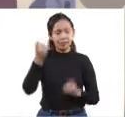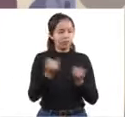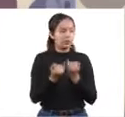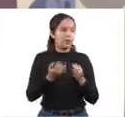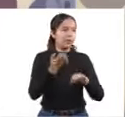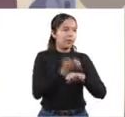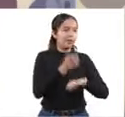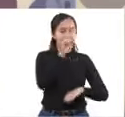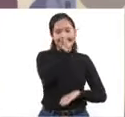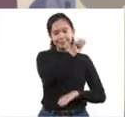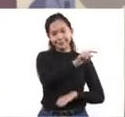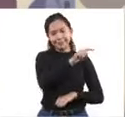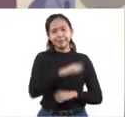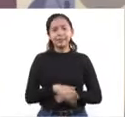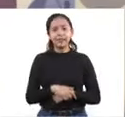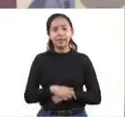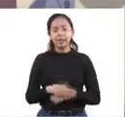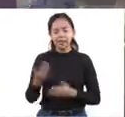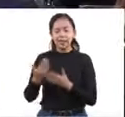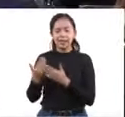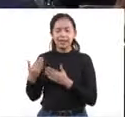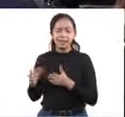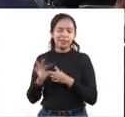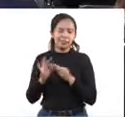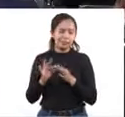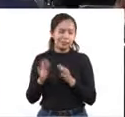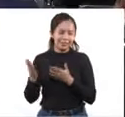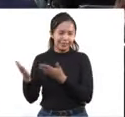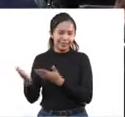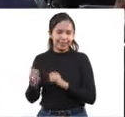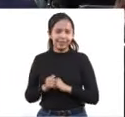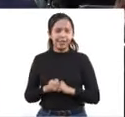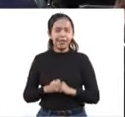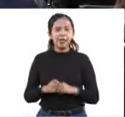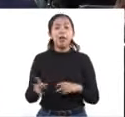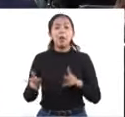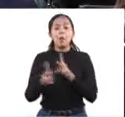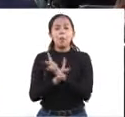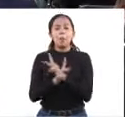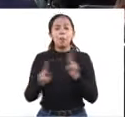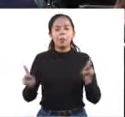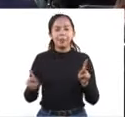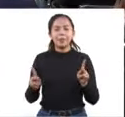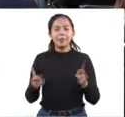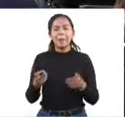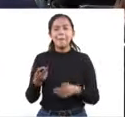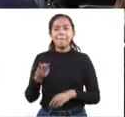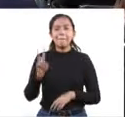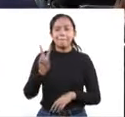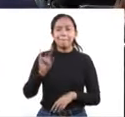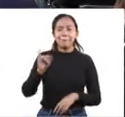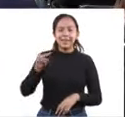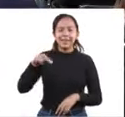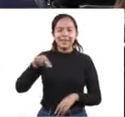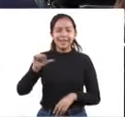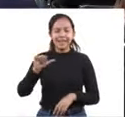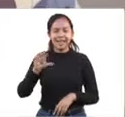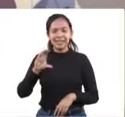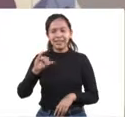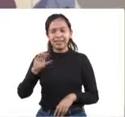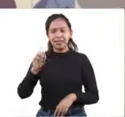decía nuestra compañera, población binacional, creo que es el mejor contexto para que